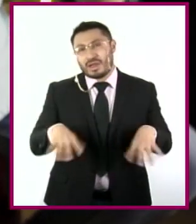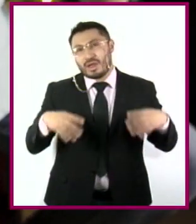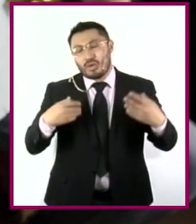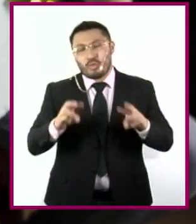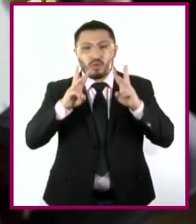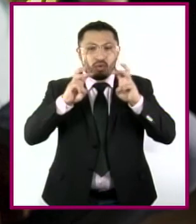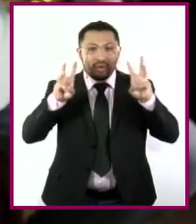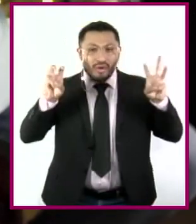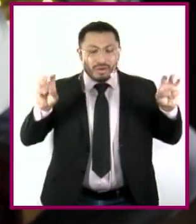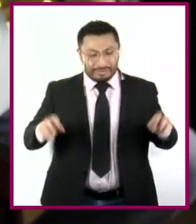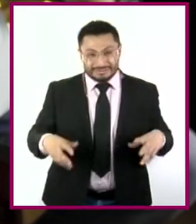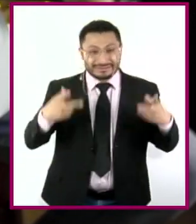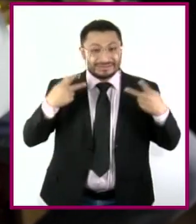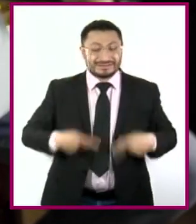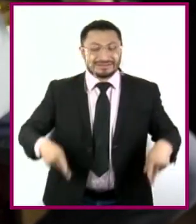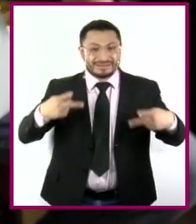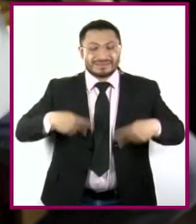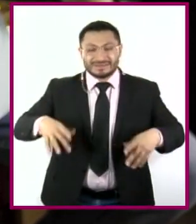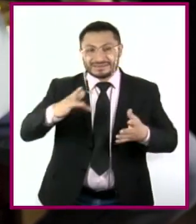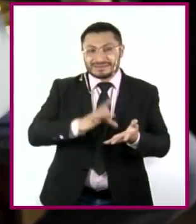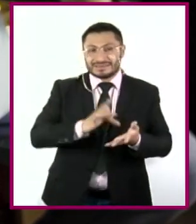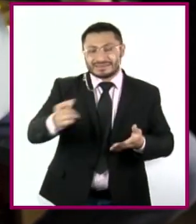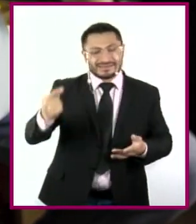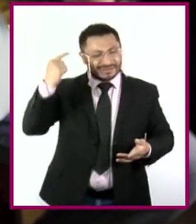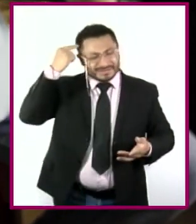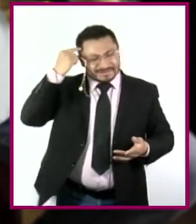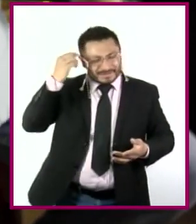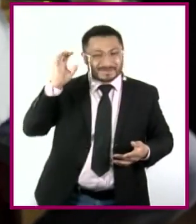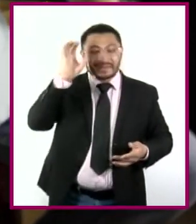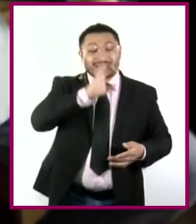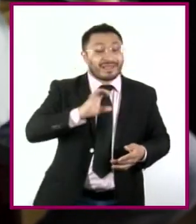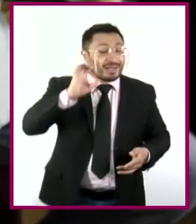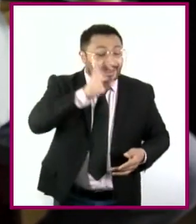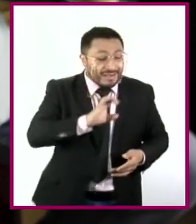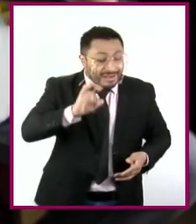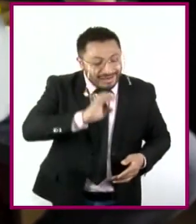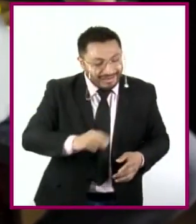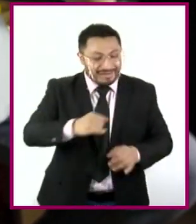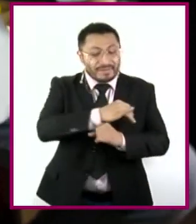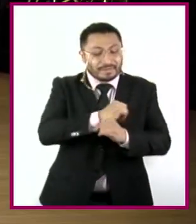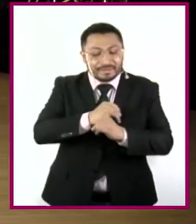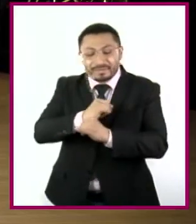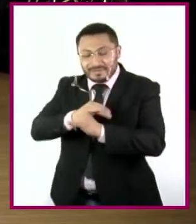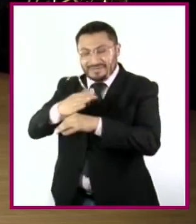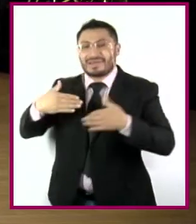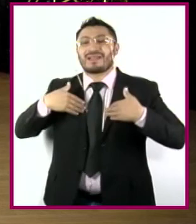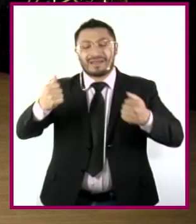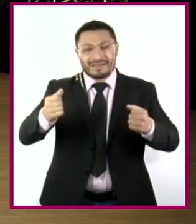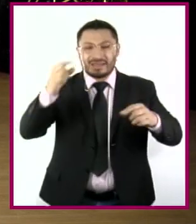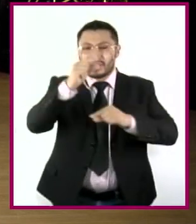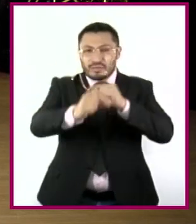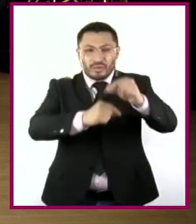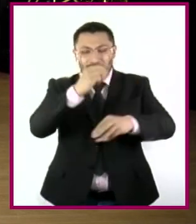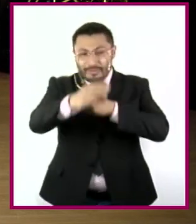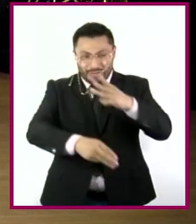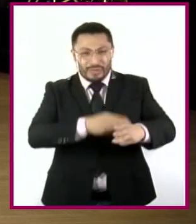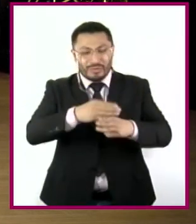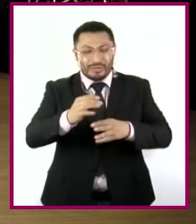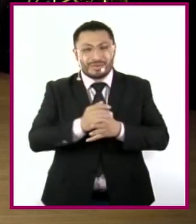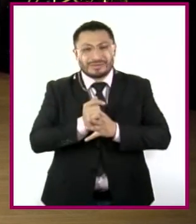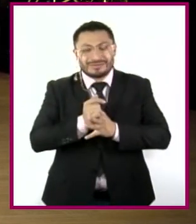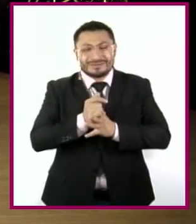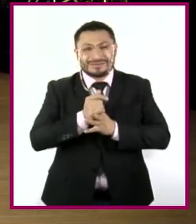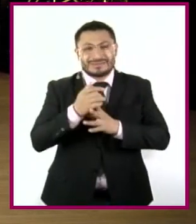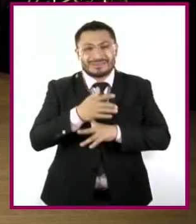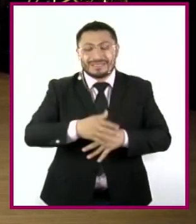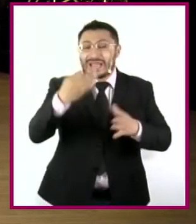cómo ha logrado el ser humano, gracias a su inmensa curiosidad, entender el mundo con tanto detalle. Y lo que nos